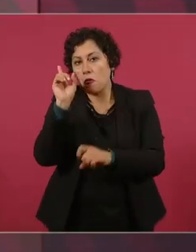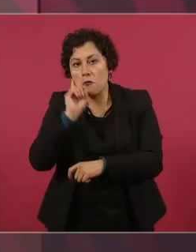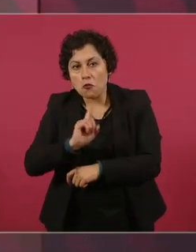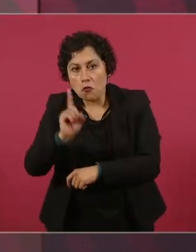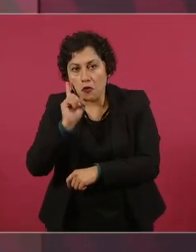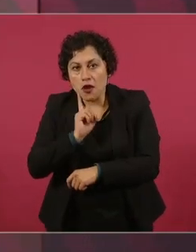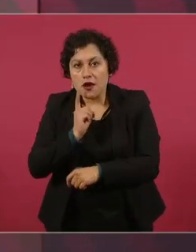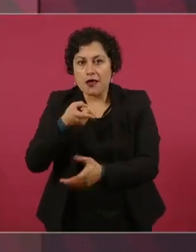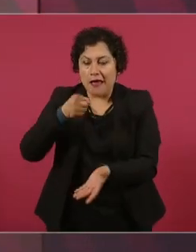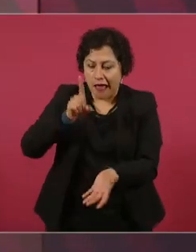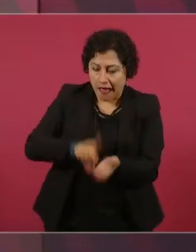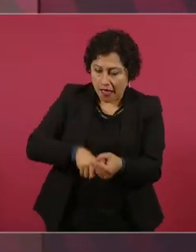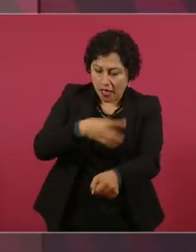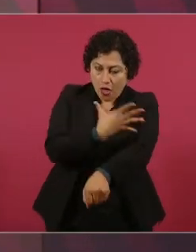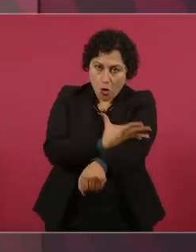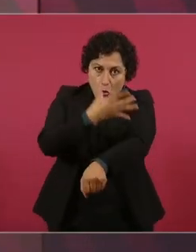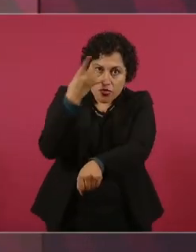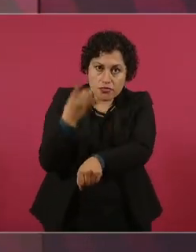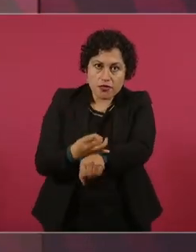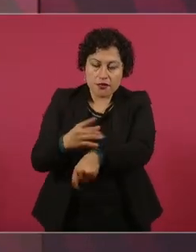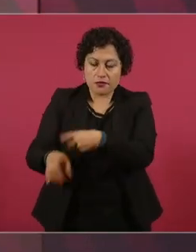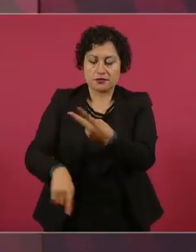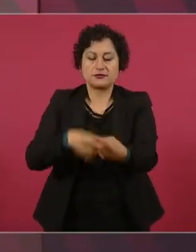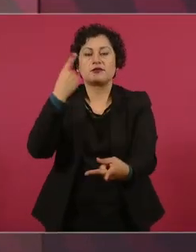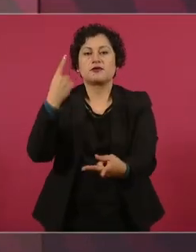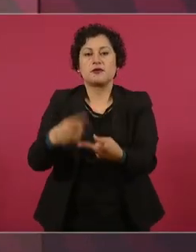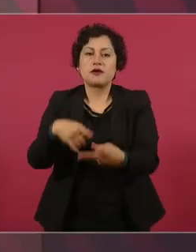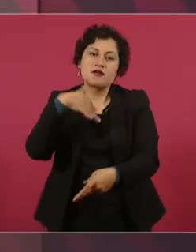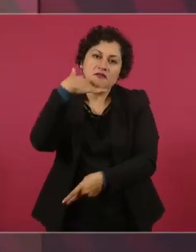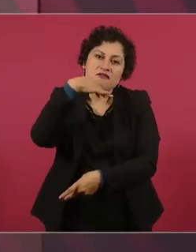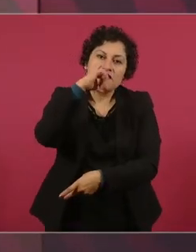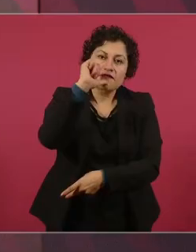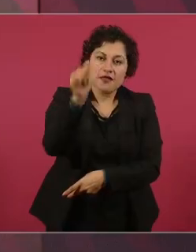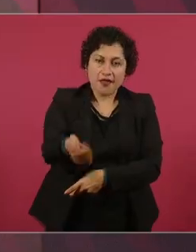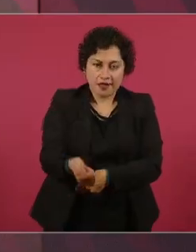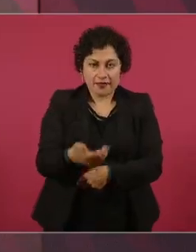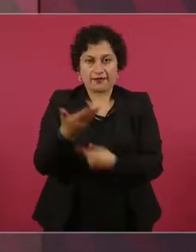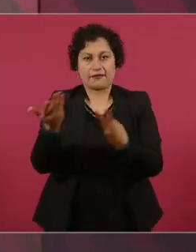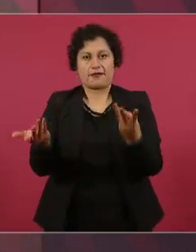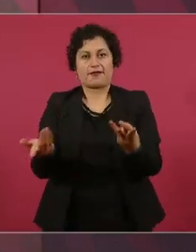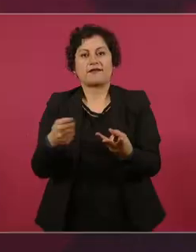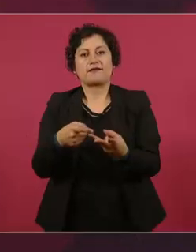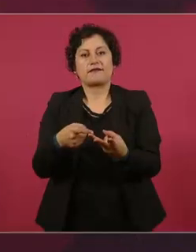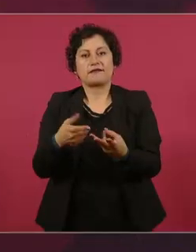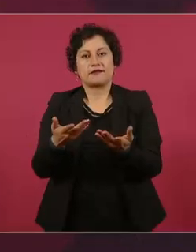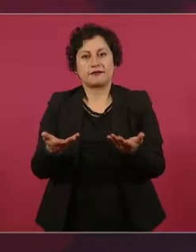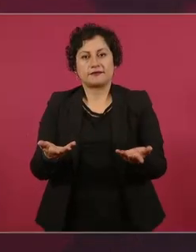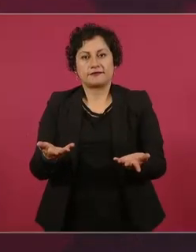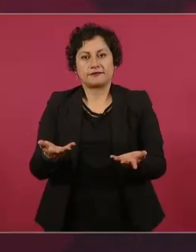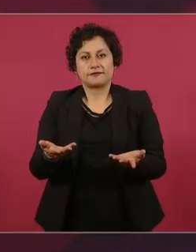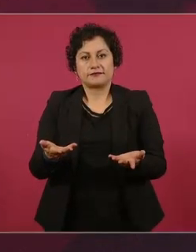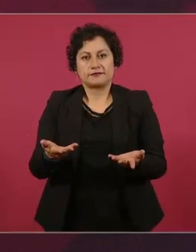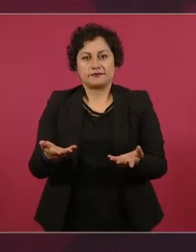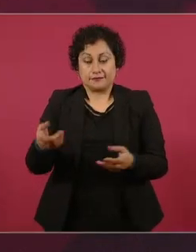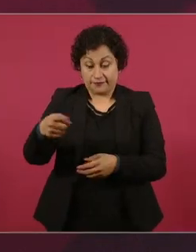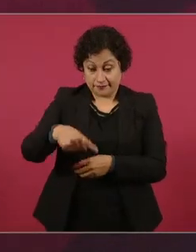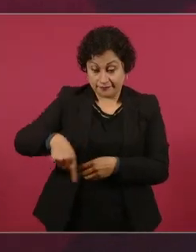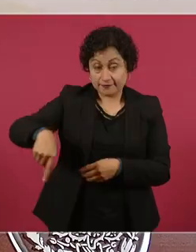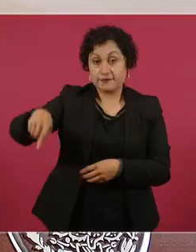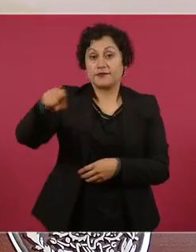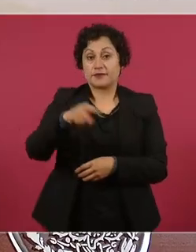honestos, incorruptibles y además que tengan